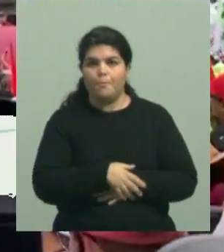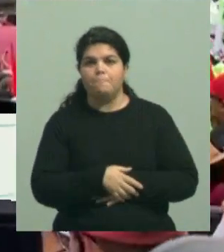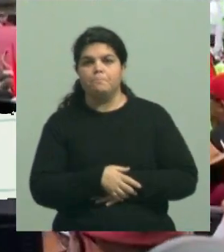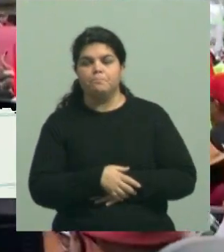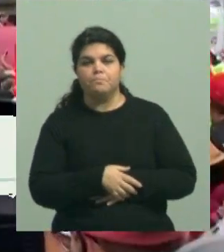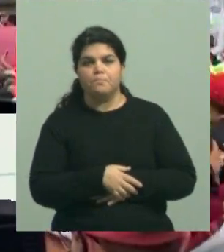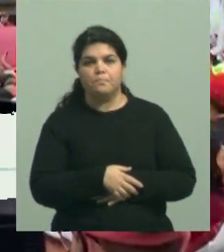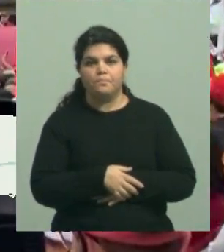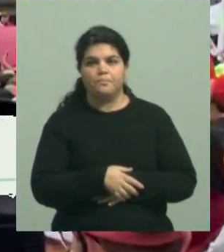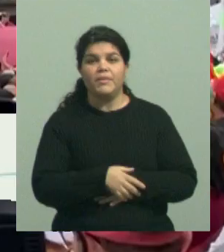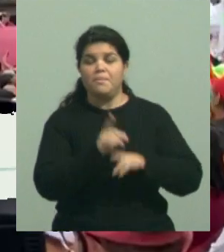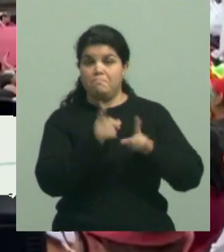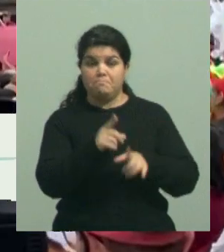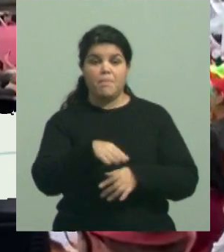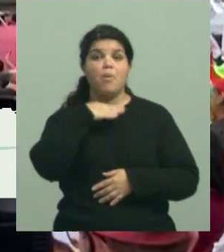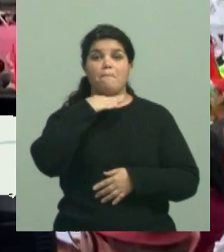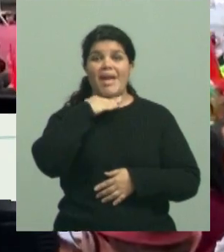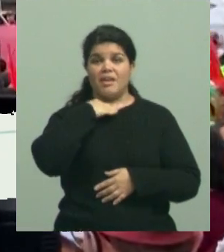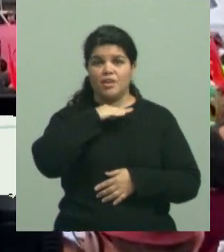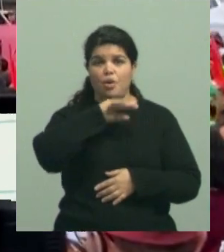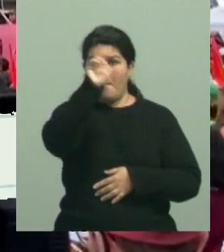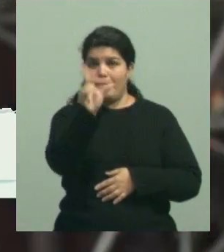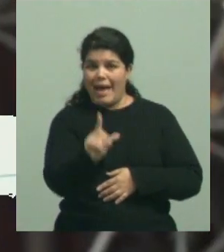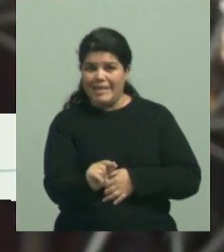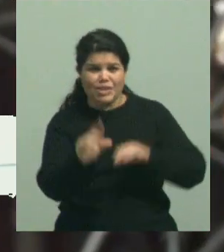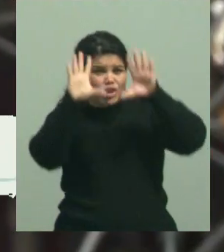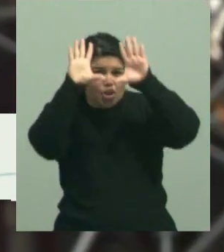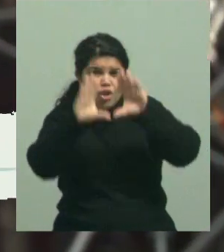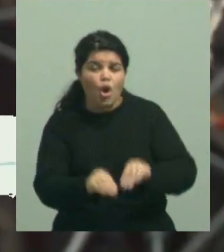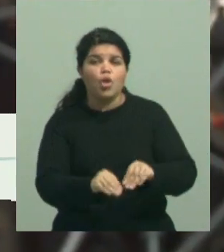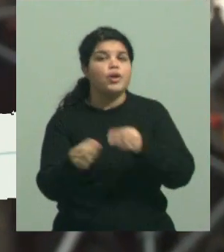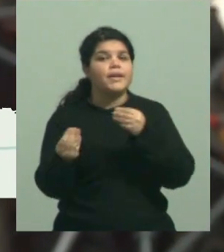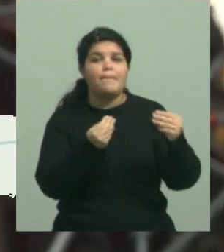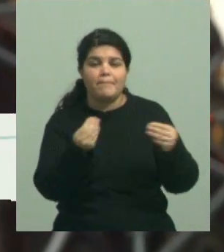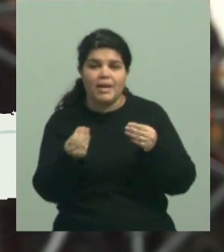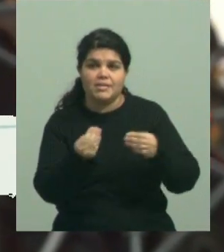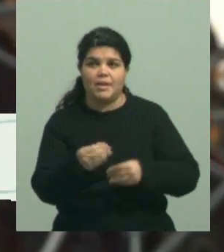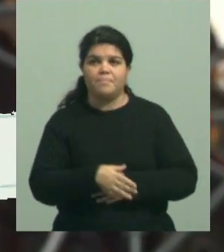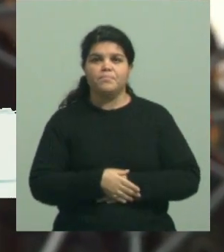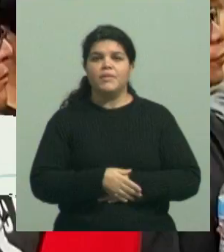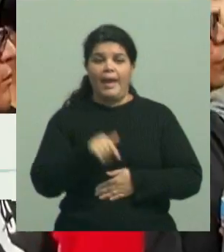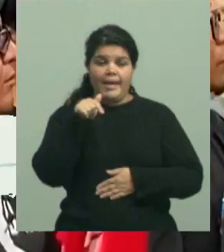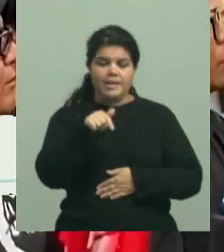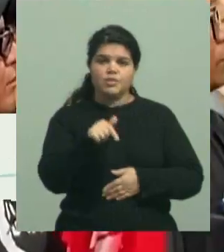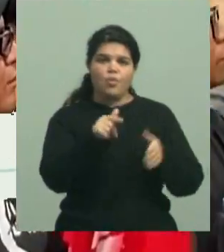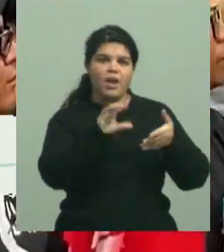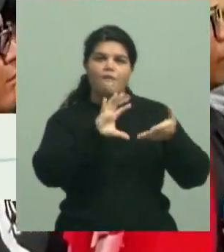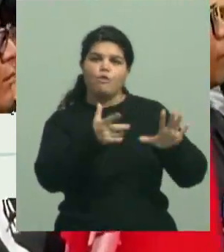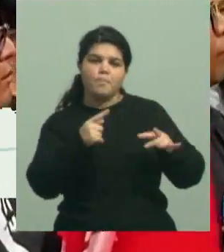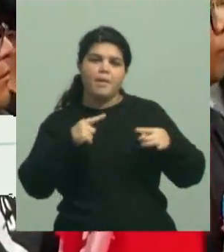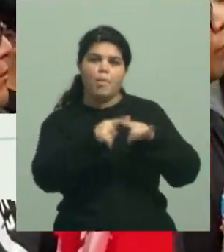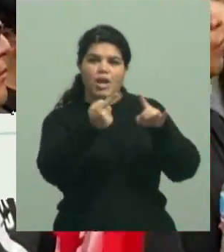generó una nueva estructura, generó una estructura política morena, en el sentido de que